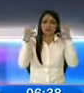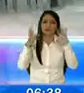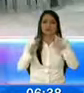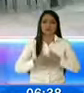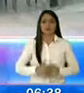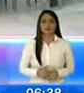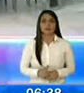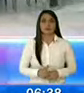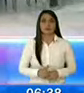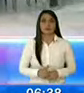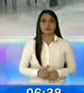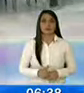en quito informó